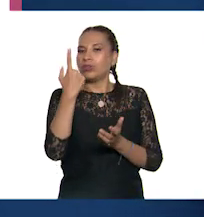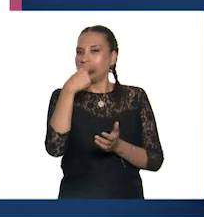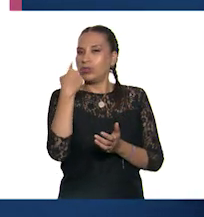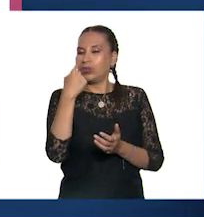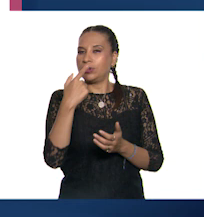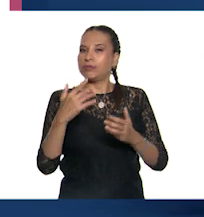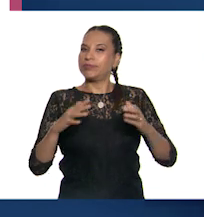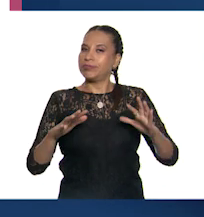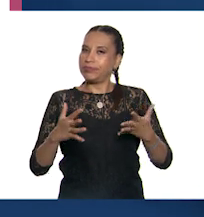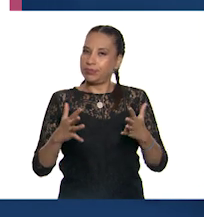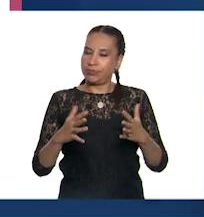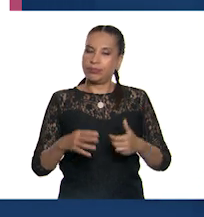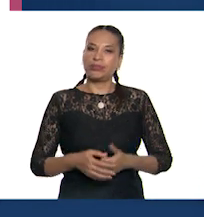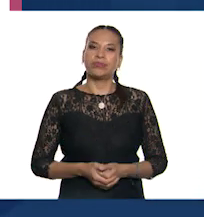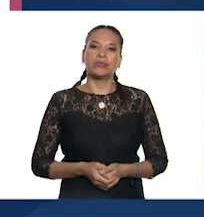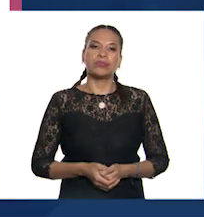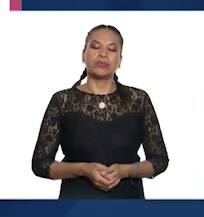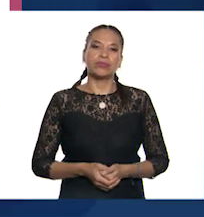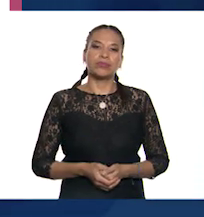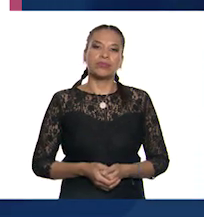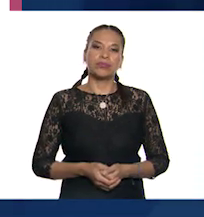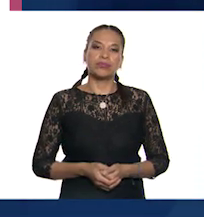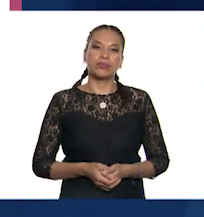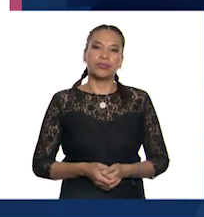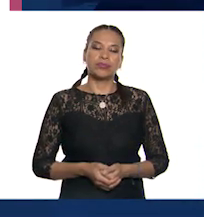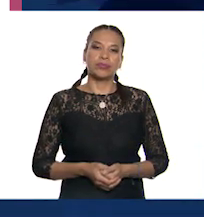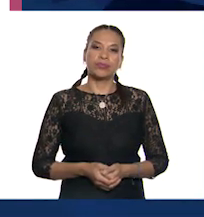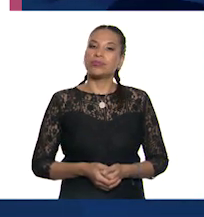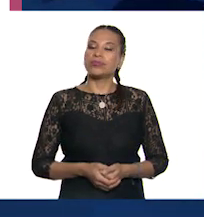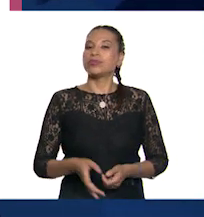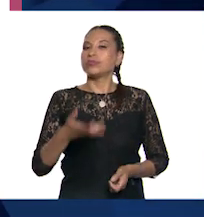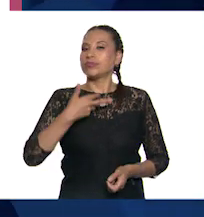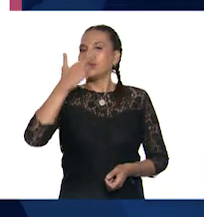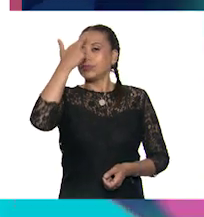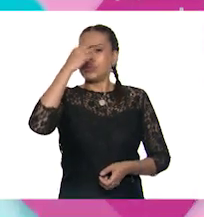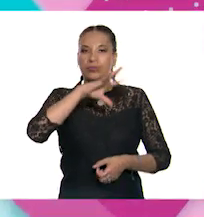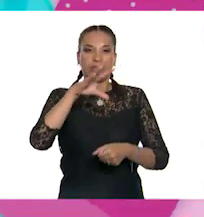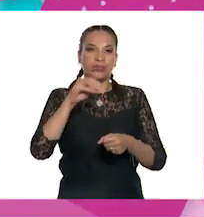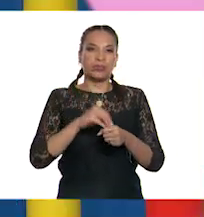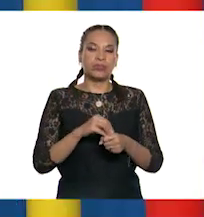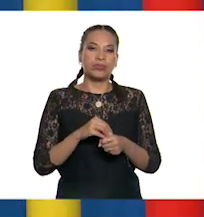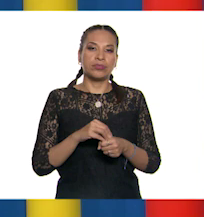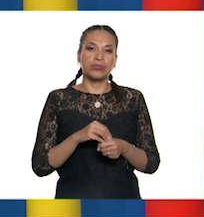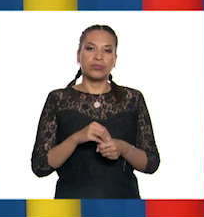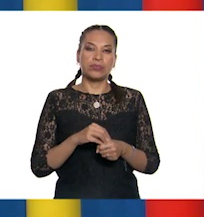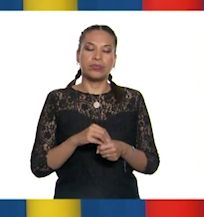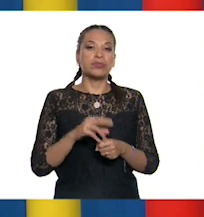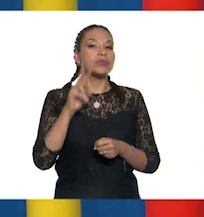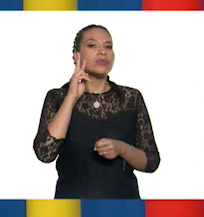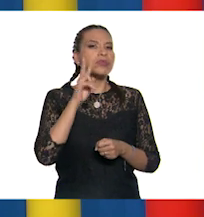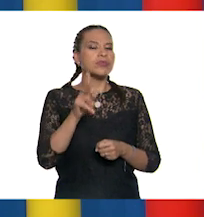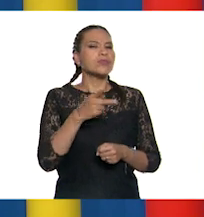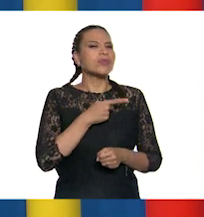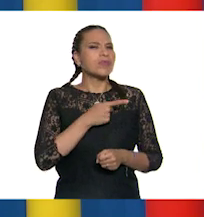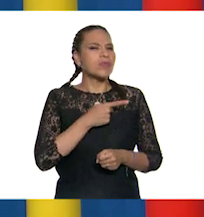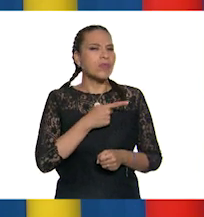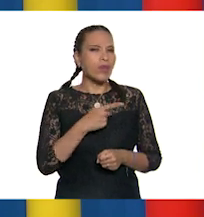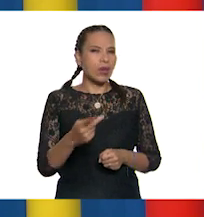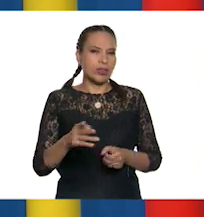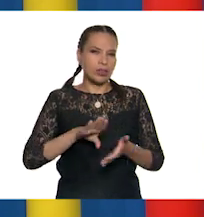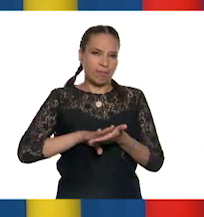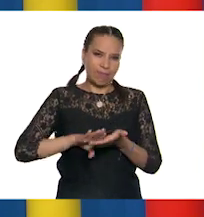8 horas y esto a lo sumo. Sí, tienes toda la razón y además permite ver que la pobreza y